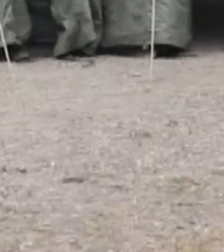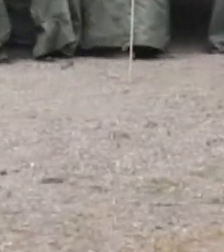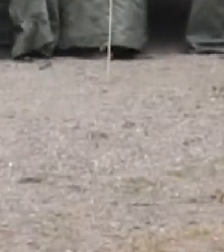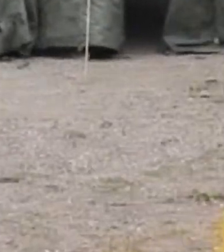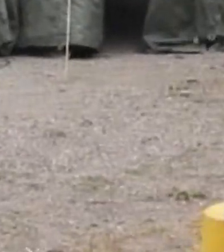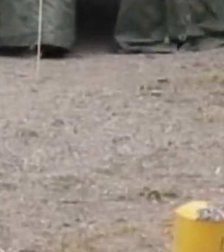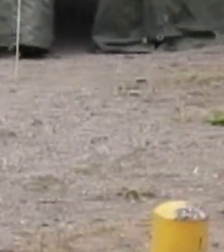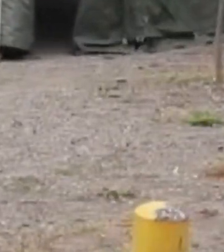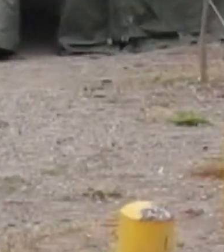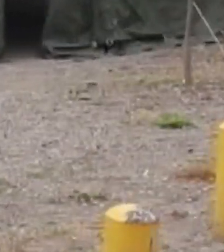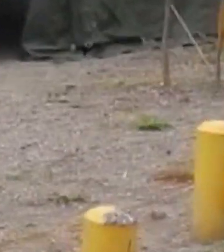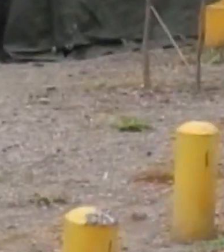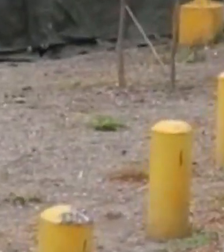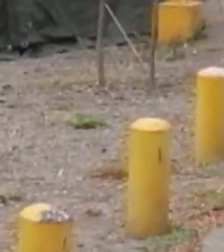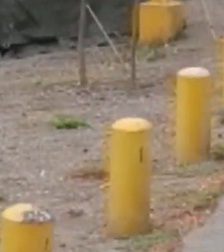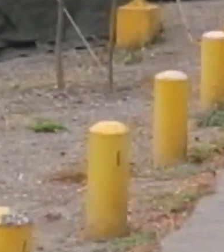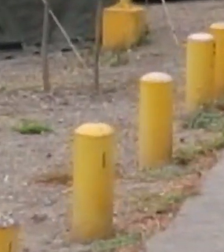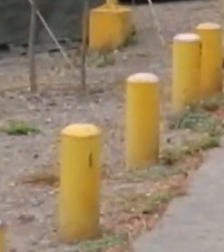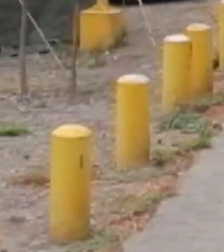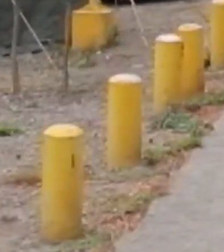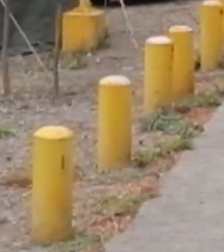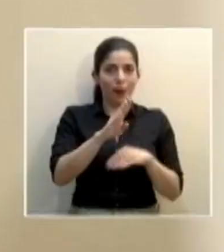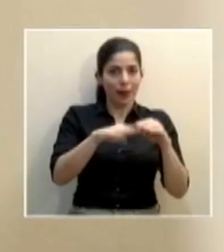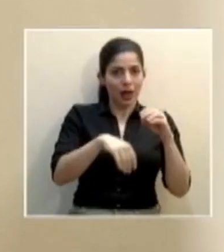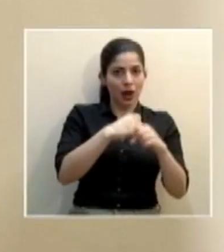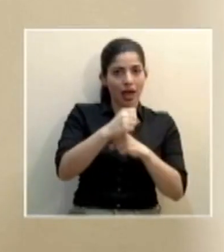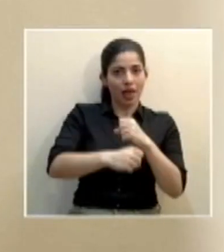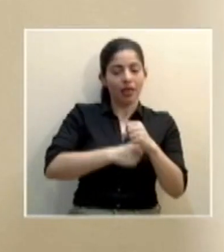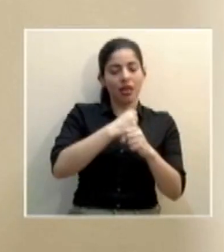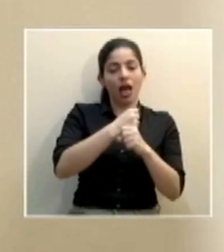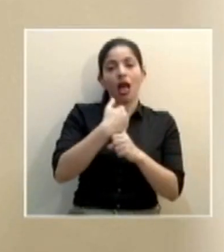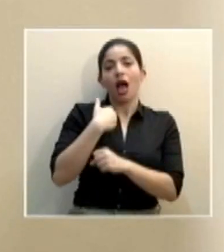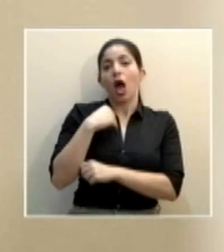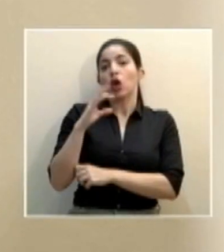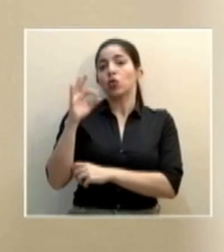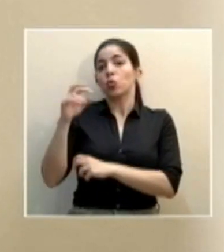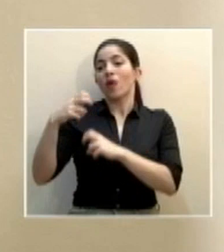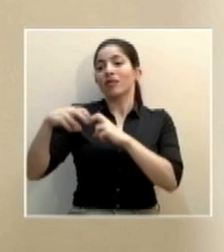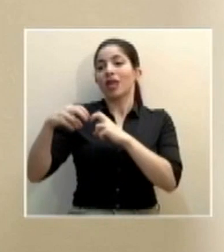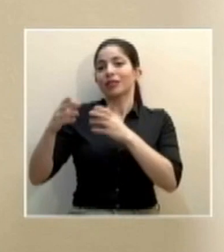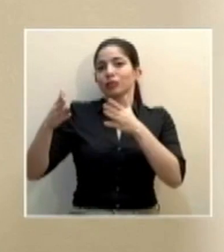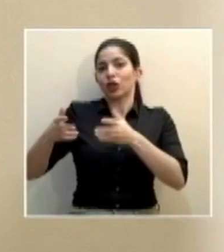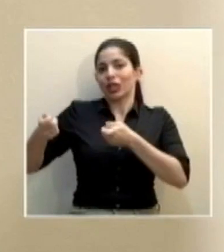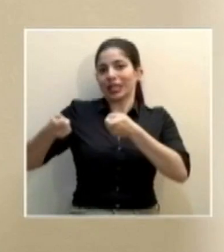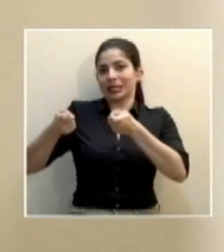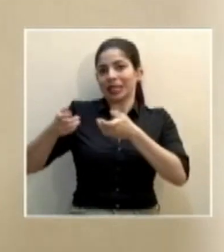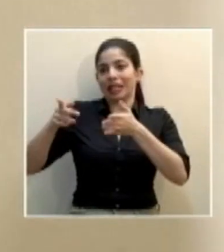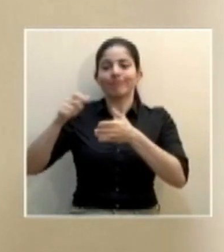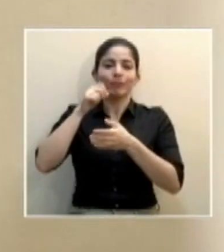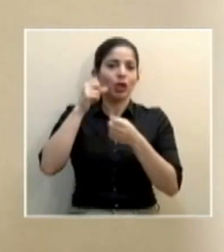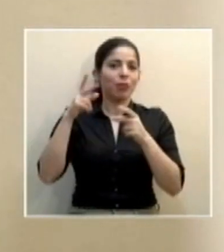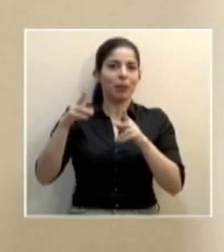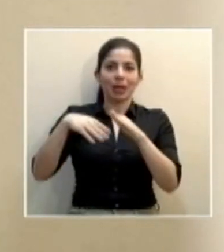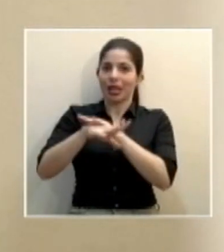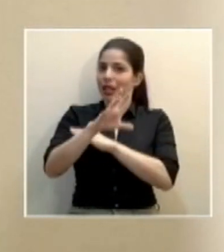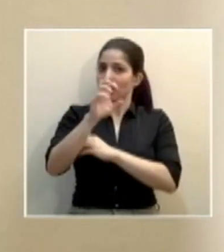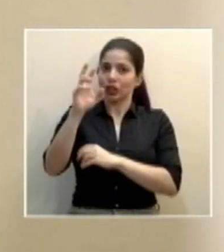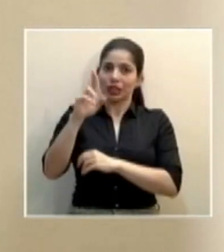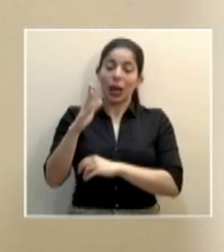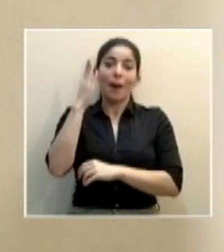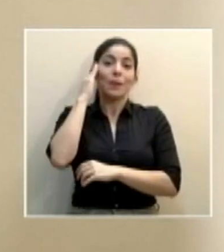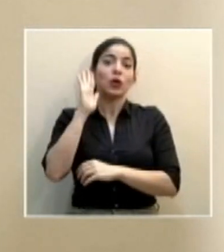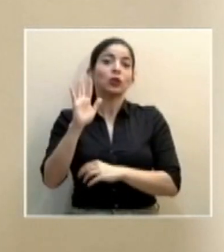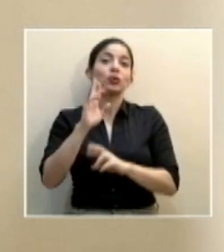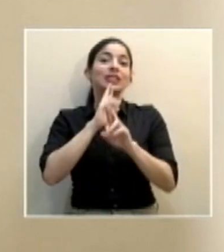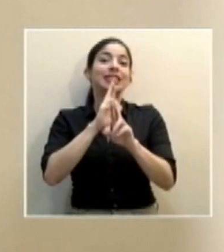23 personas positivas por coronavirus. Tenemos 9 transportistas, los que no se les autorizó el ingreso a Costa Rica por tener